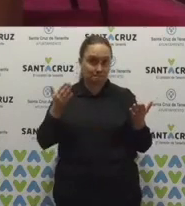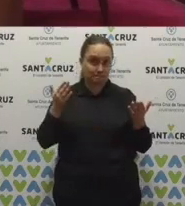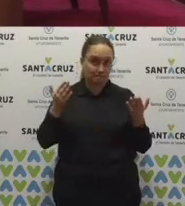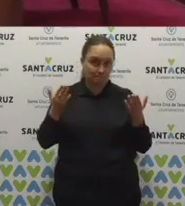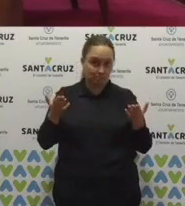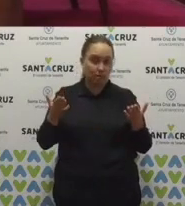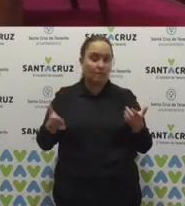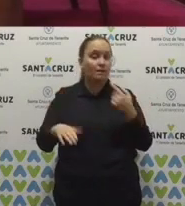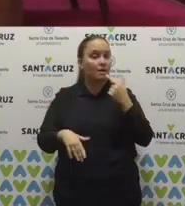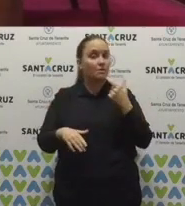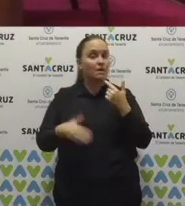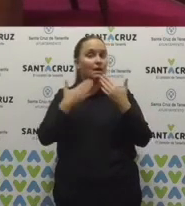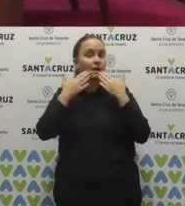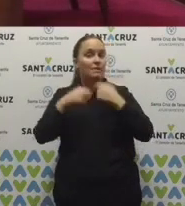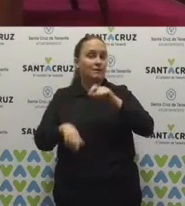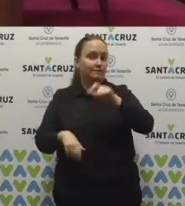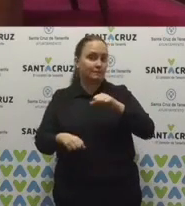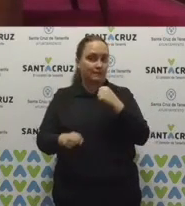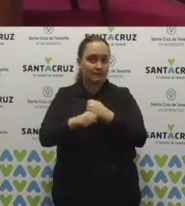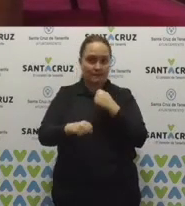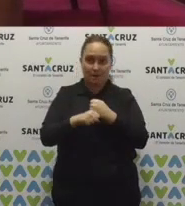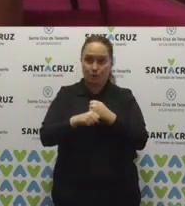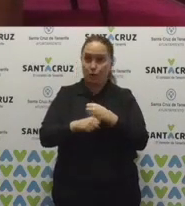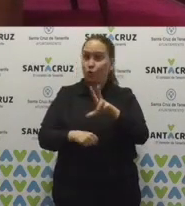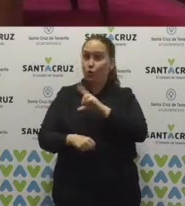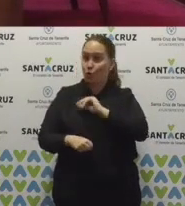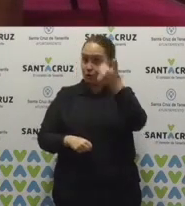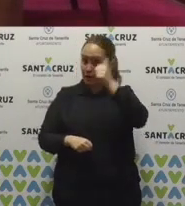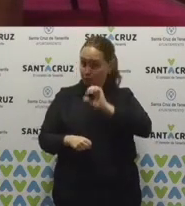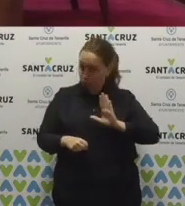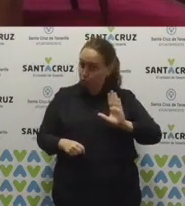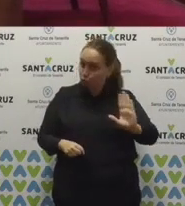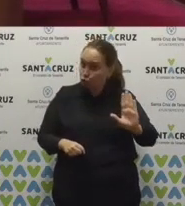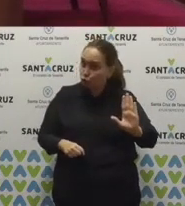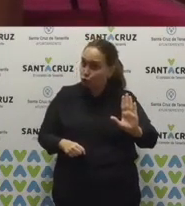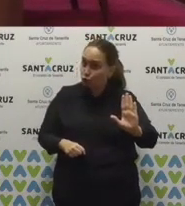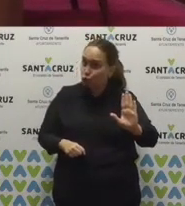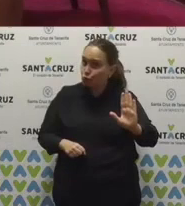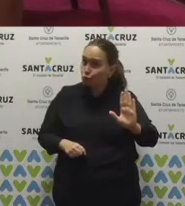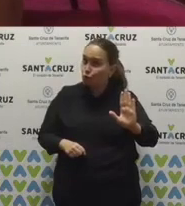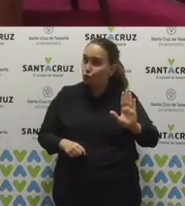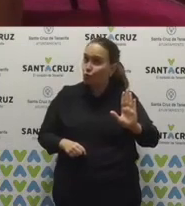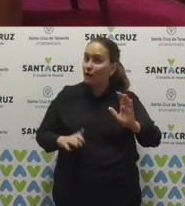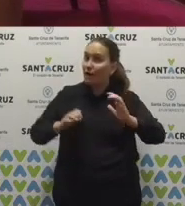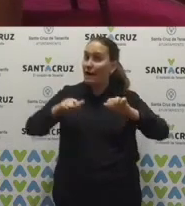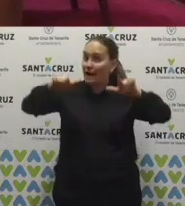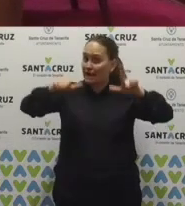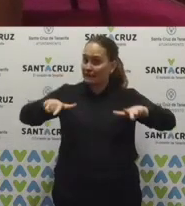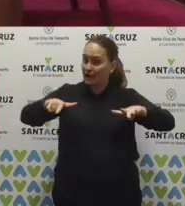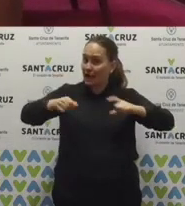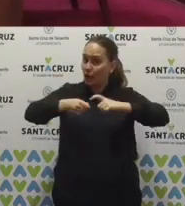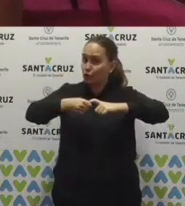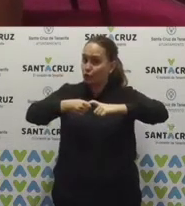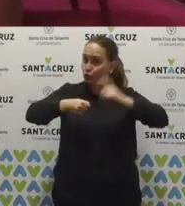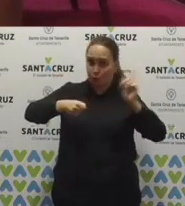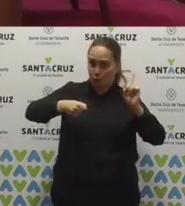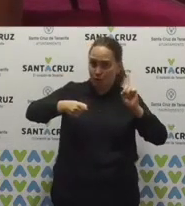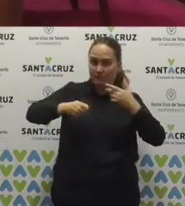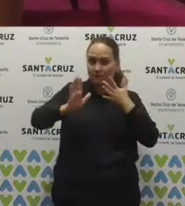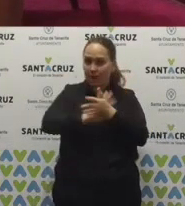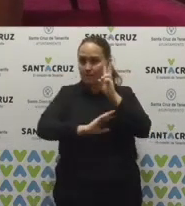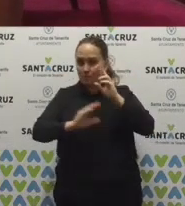los trabajadores y un concejal suyo que no se ha ido de la sala en ningún momento y que parece activo